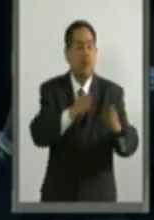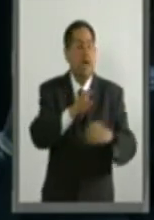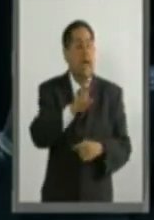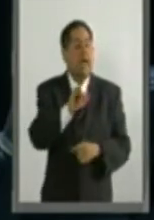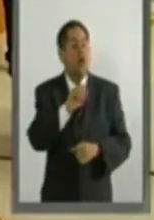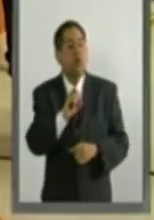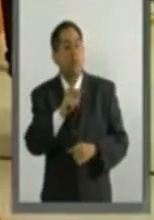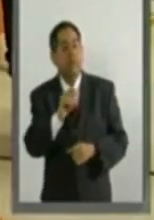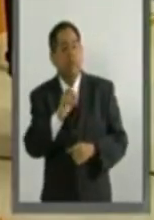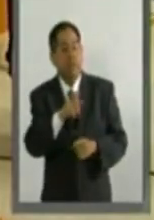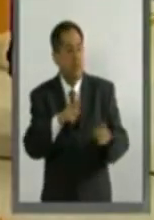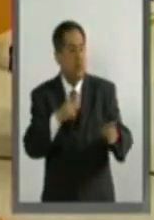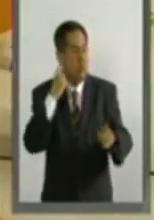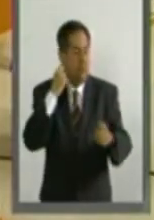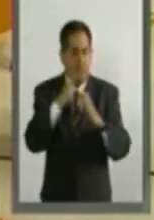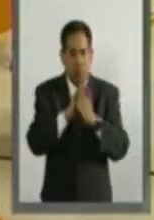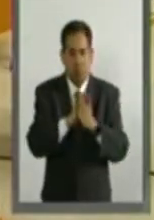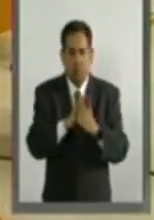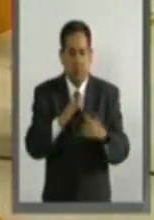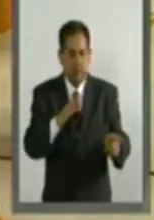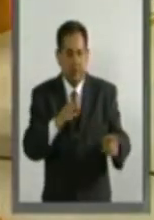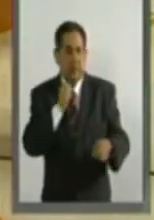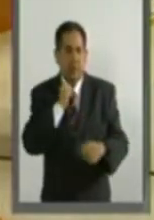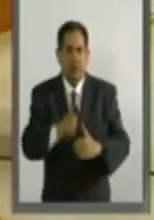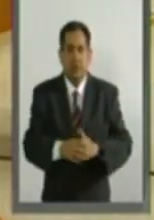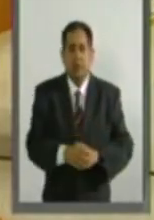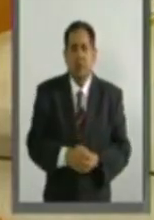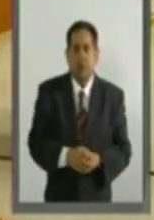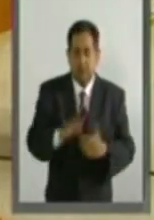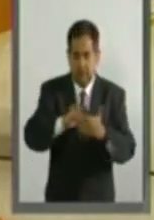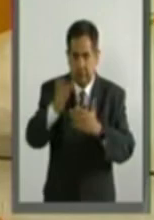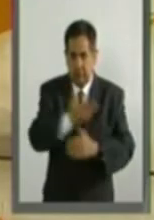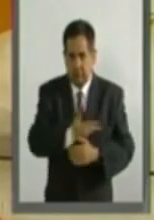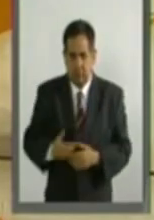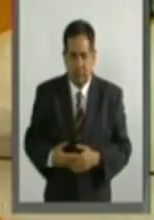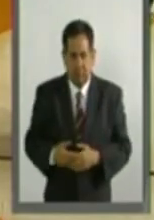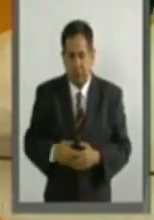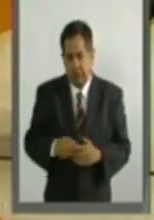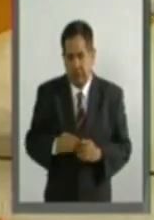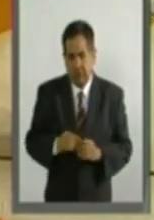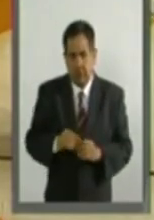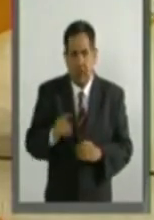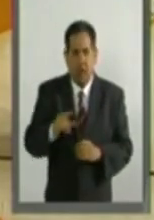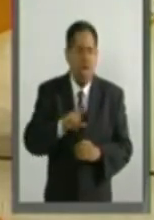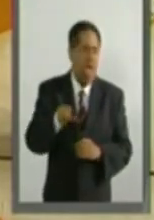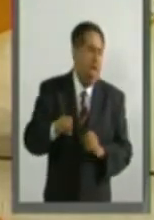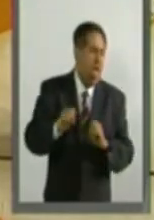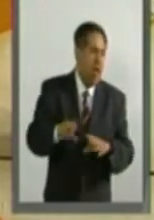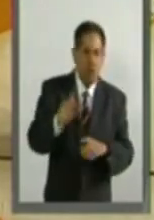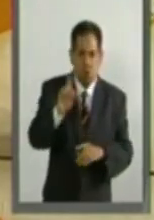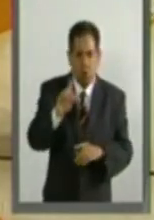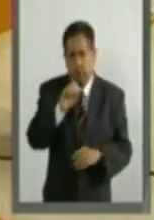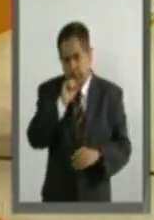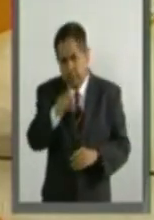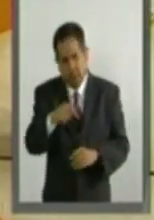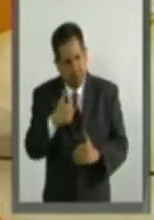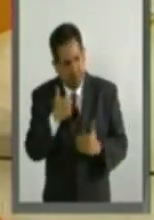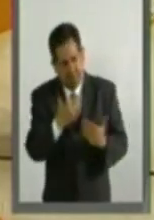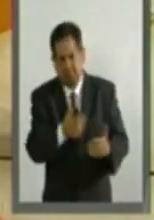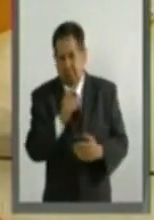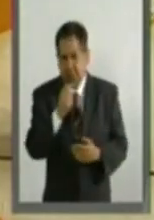Peter, denle volumen en su escaño, por favor. Gracias, presidente. No quiero dejar pasar la oportunidad también de celebrar el